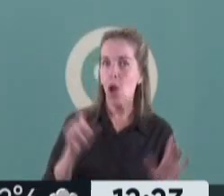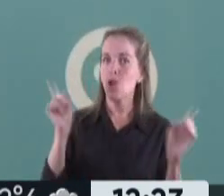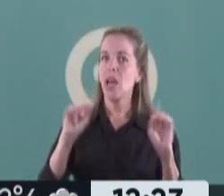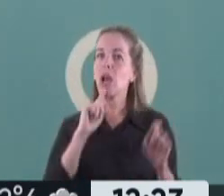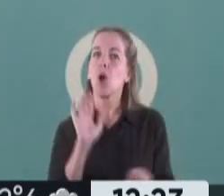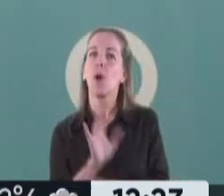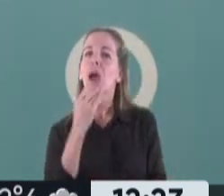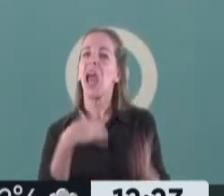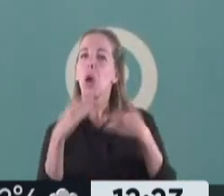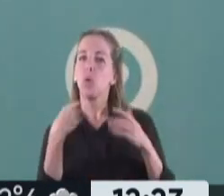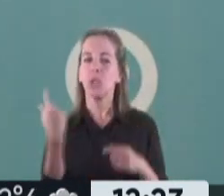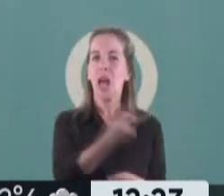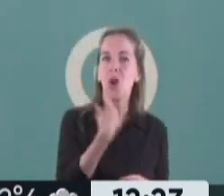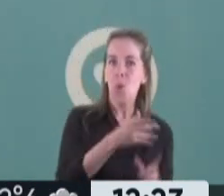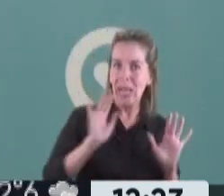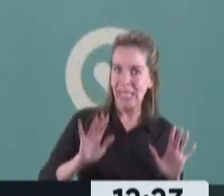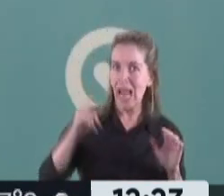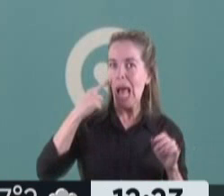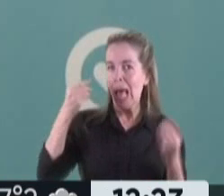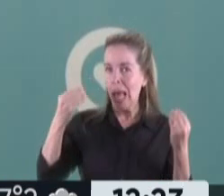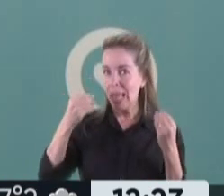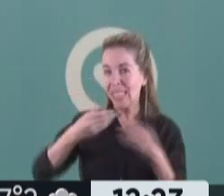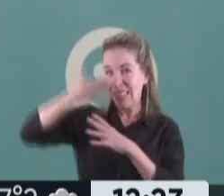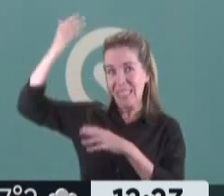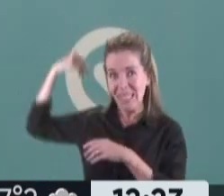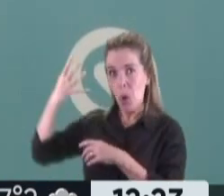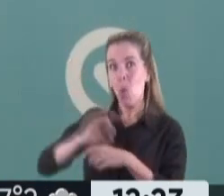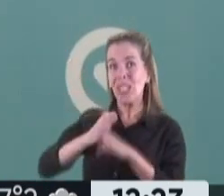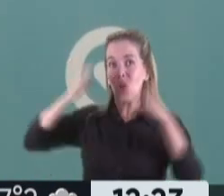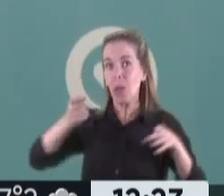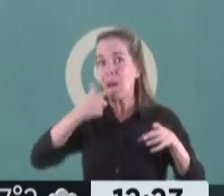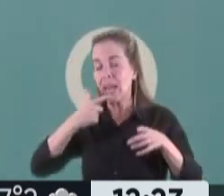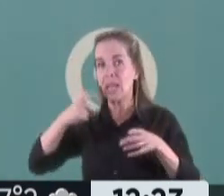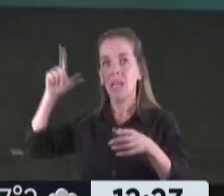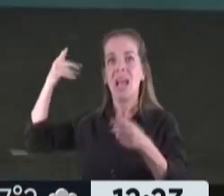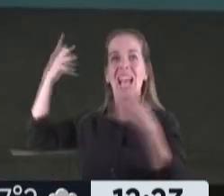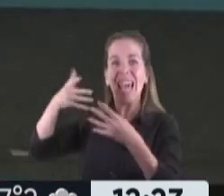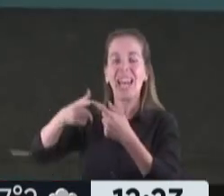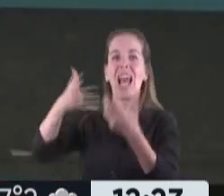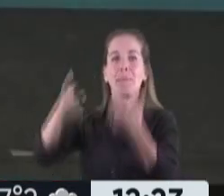excusa nuestra, sin guerra, sin pandemia y sin sequía. Muchas gracias.